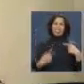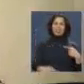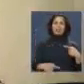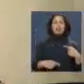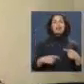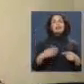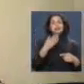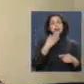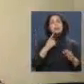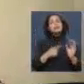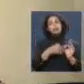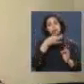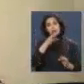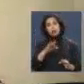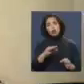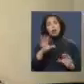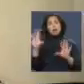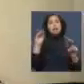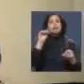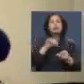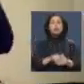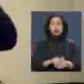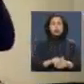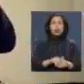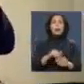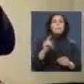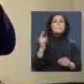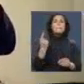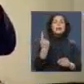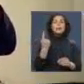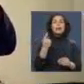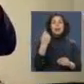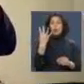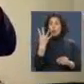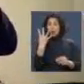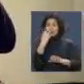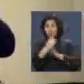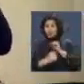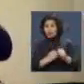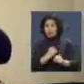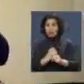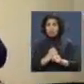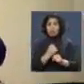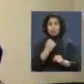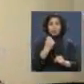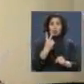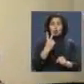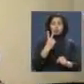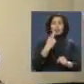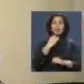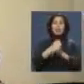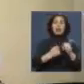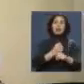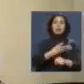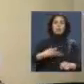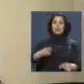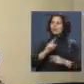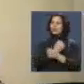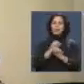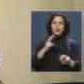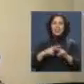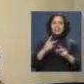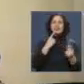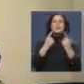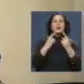primarias, que también son elecciones populares. Entonces, en 4 años, en 2 años y medio no se pueden hacer plebiscitos